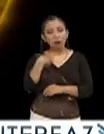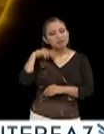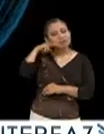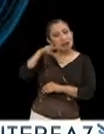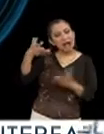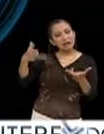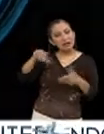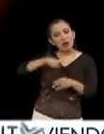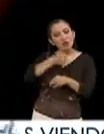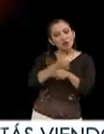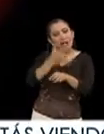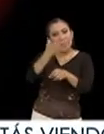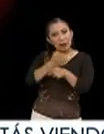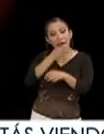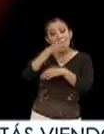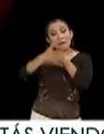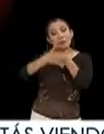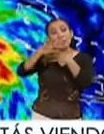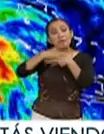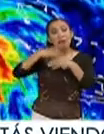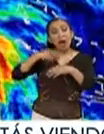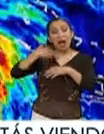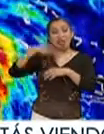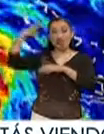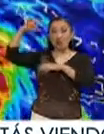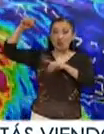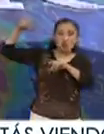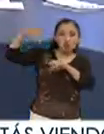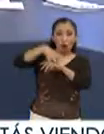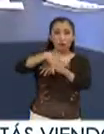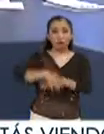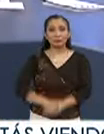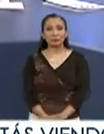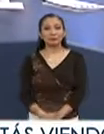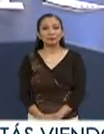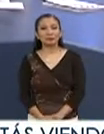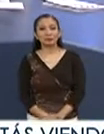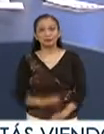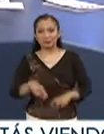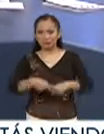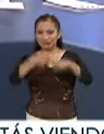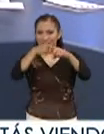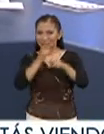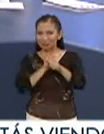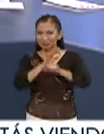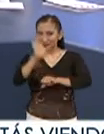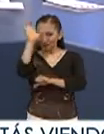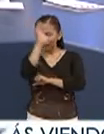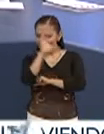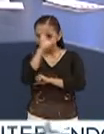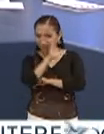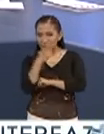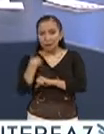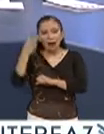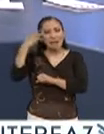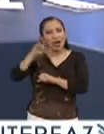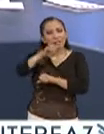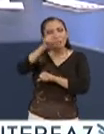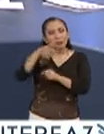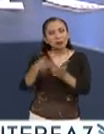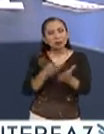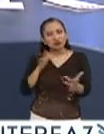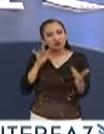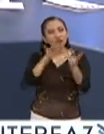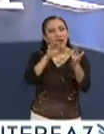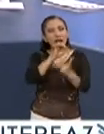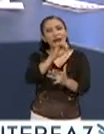contempla la creación de una 5ª alerta para tormentas solares. Y hacemos una pausa en la información científica para viajar de nueva